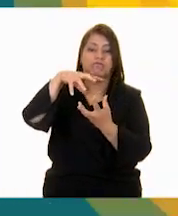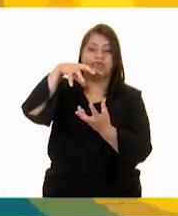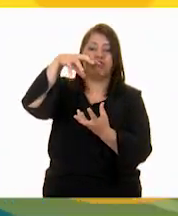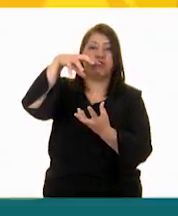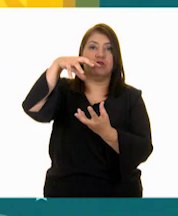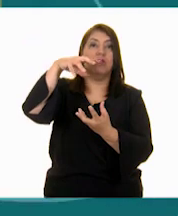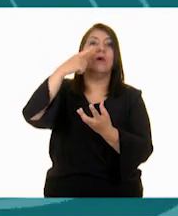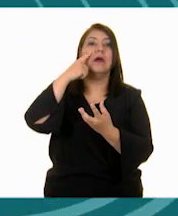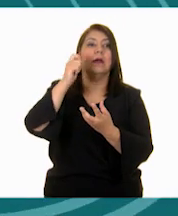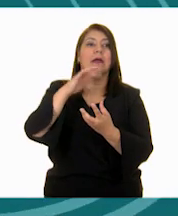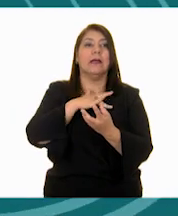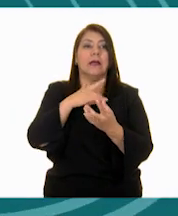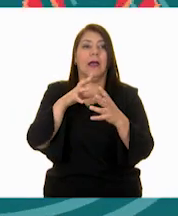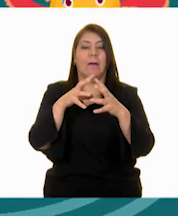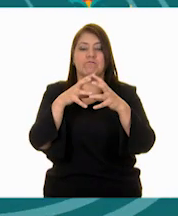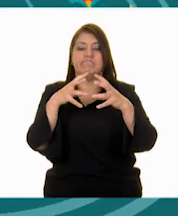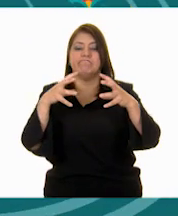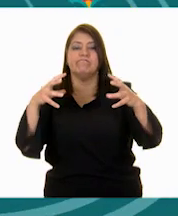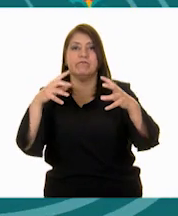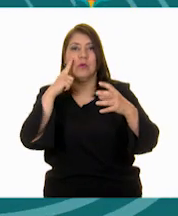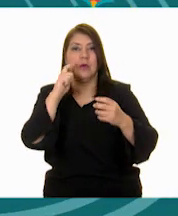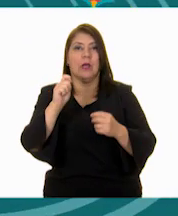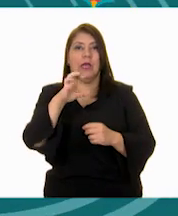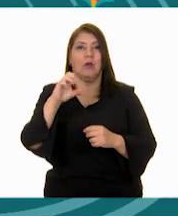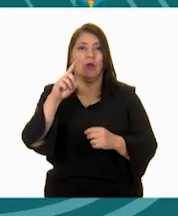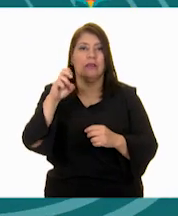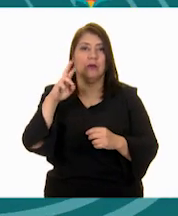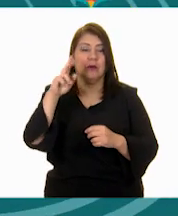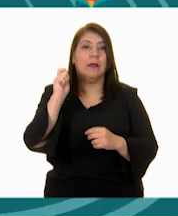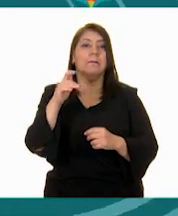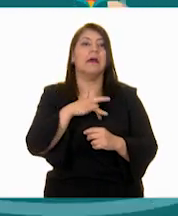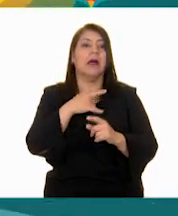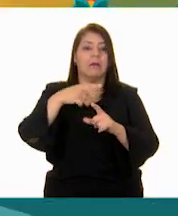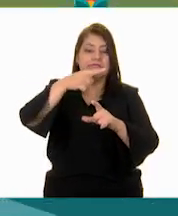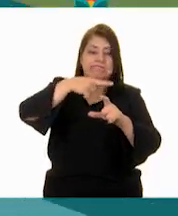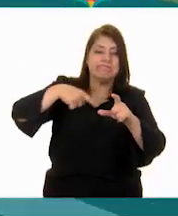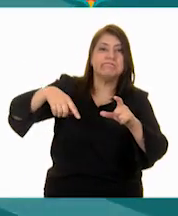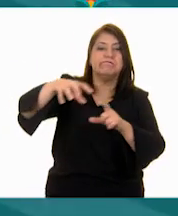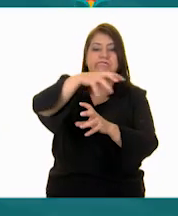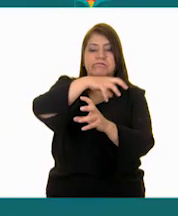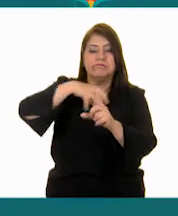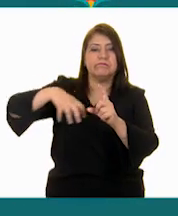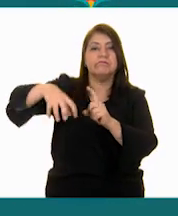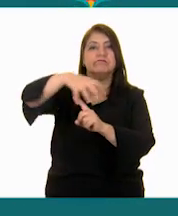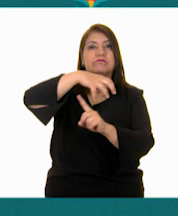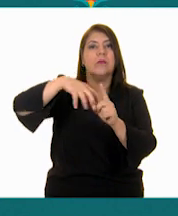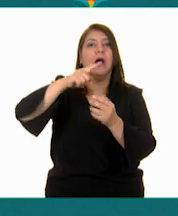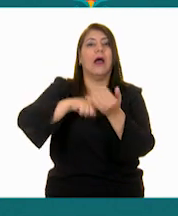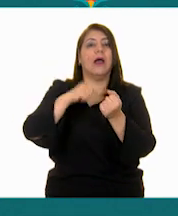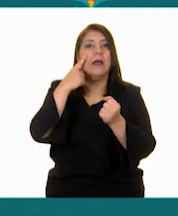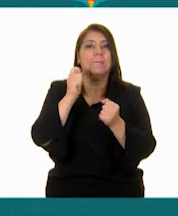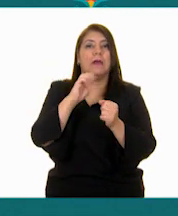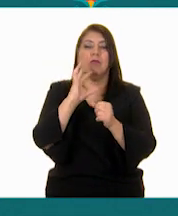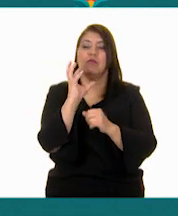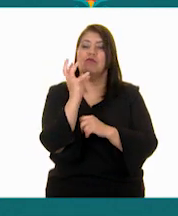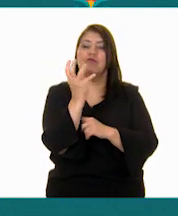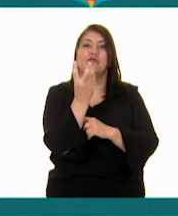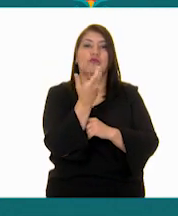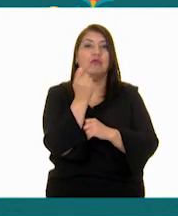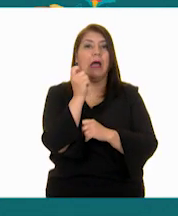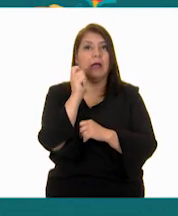y ensanchada en el Ecuador. La Tierra gira sobre su propio eje cada 24 horas y alrededor del Sol